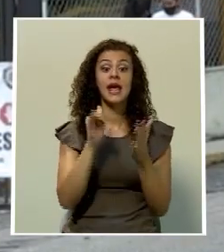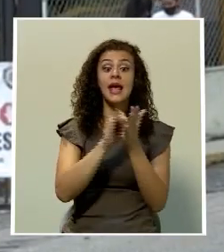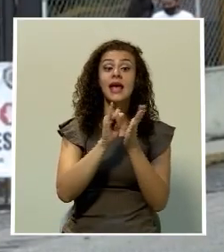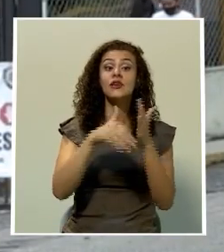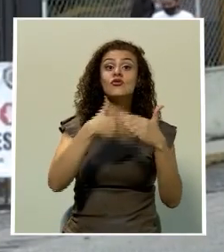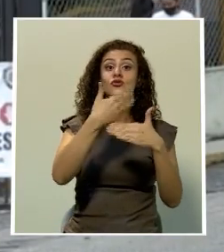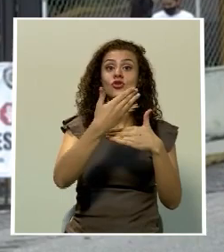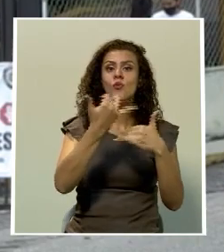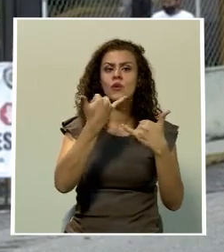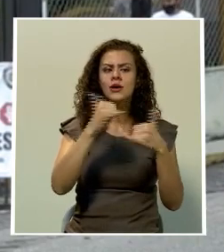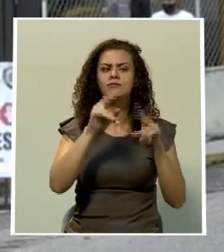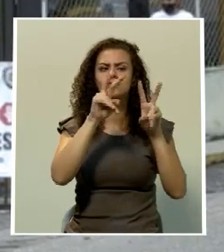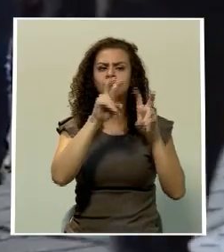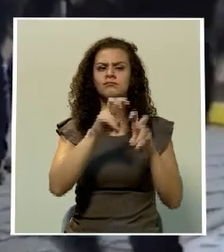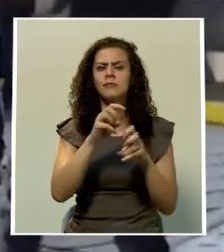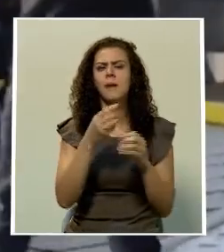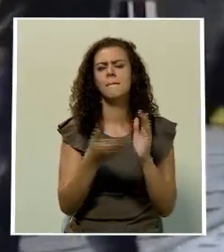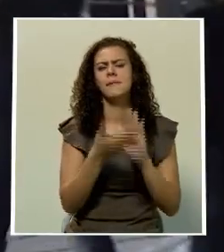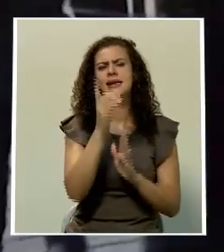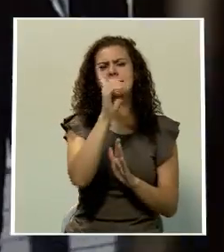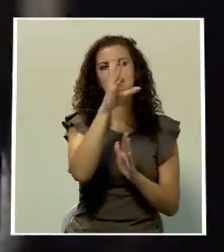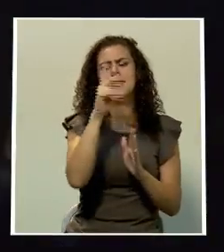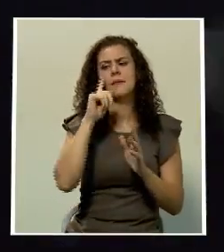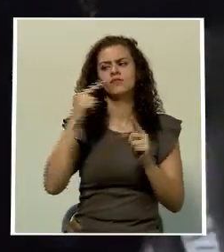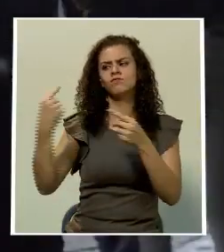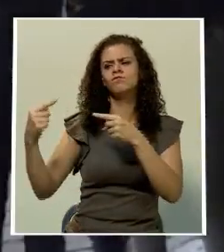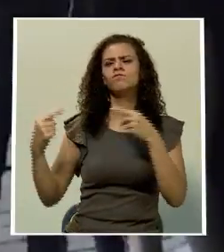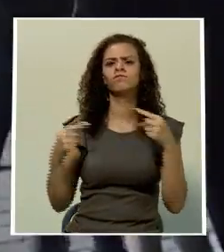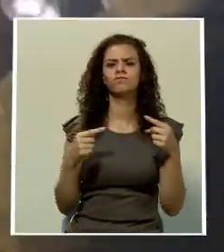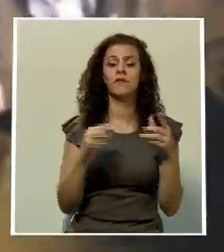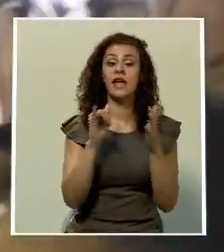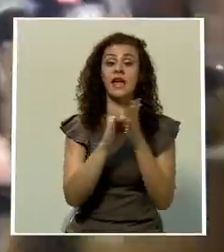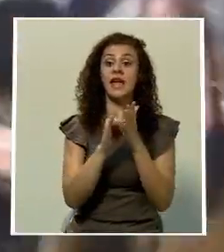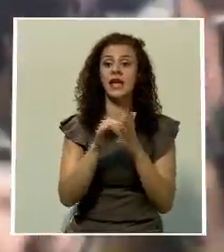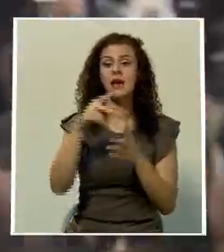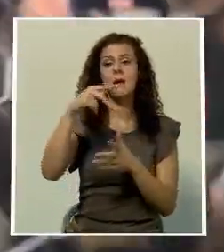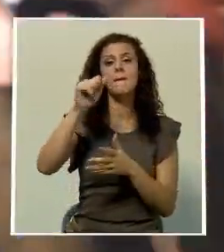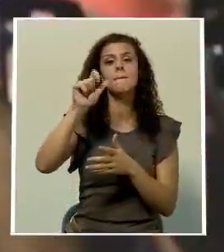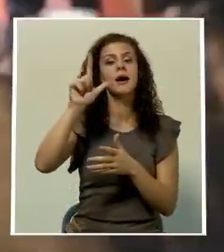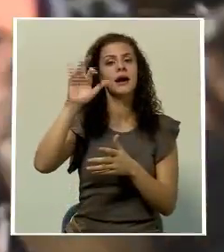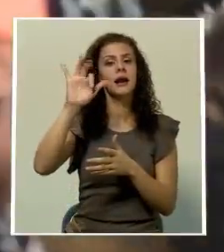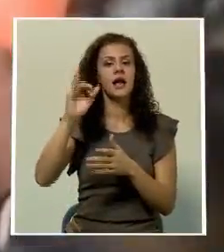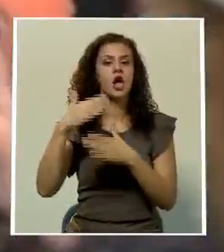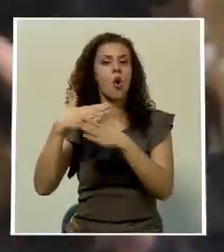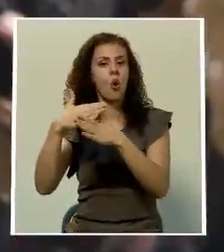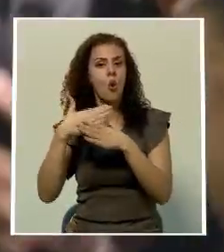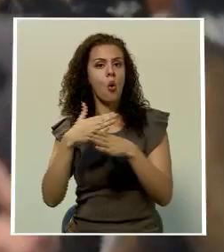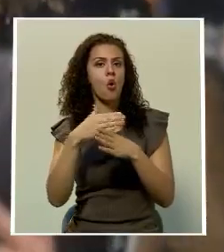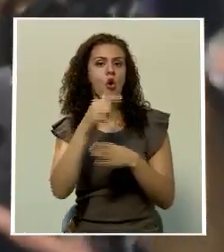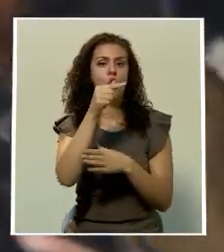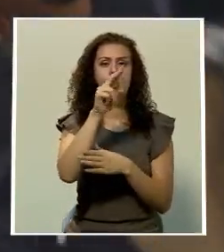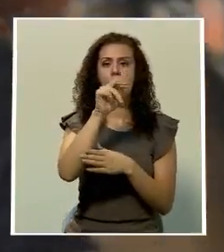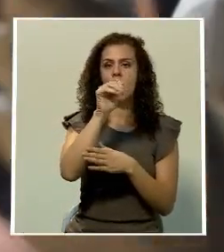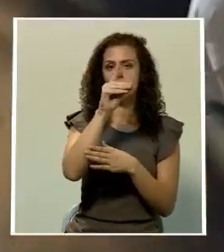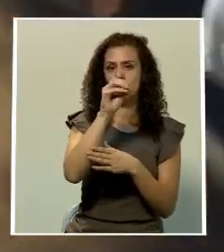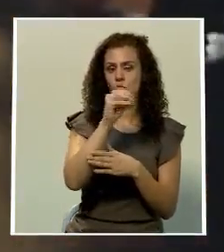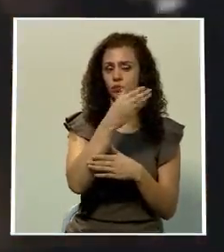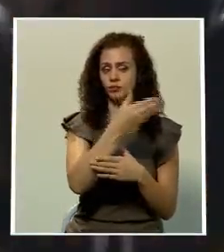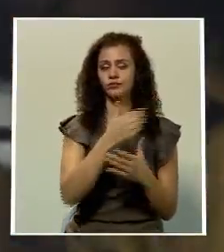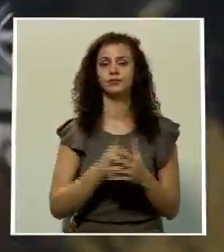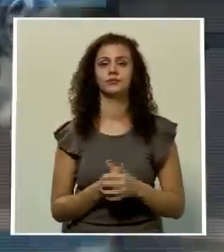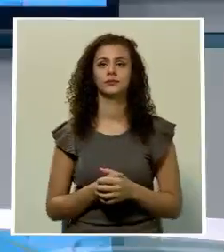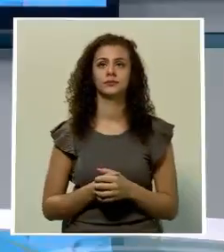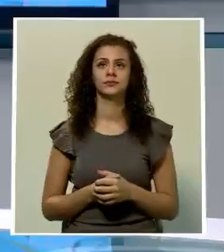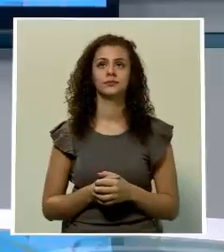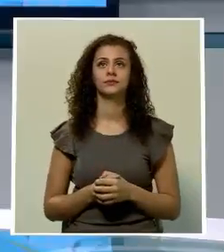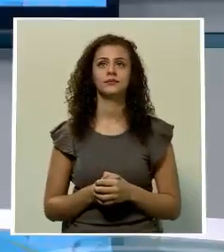Esto después de que se indultara a más de un centenar de opositores, entre ellos parlamentarios y colaboradores de Guaidó.